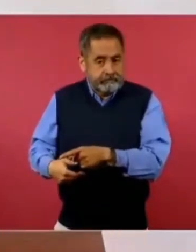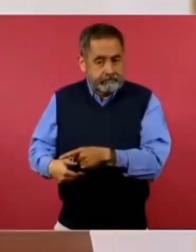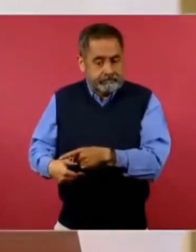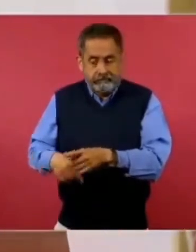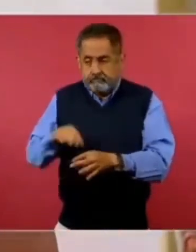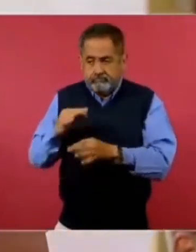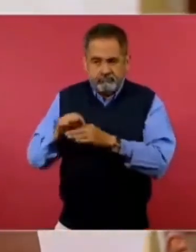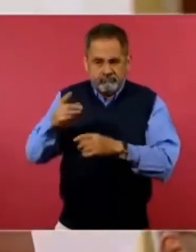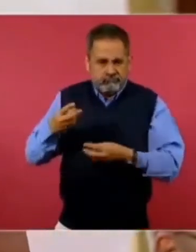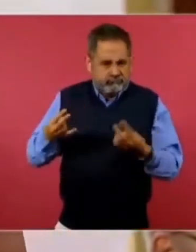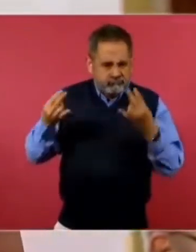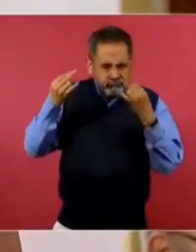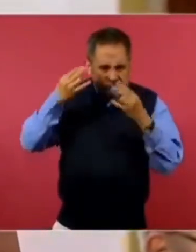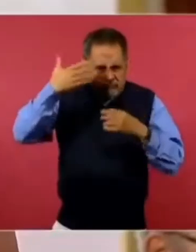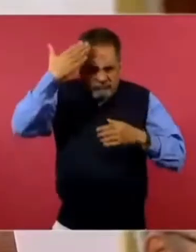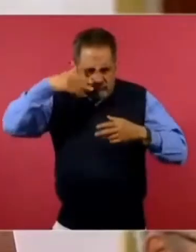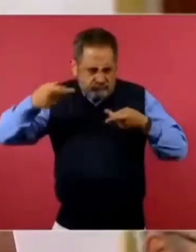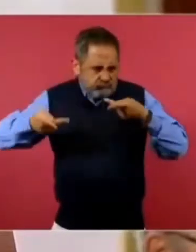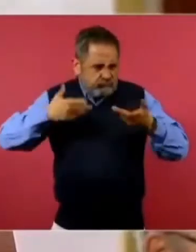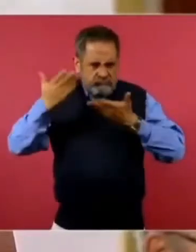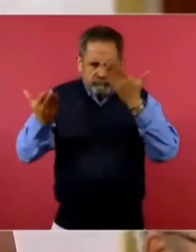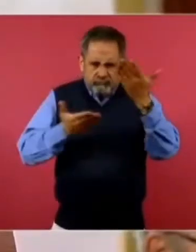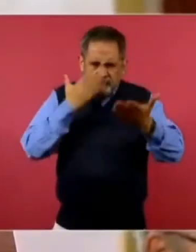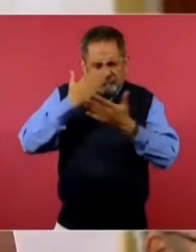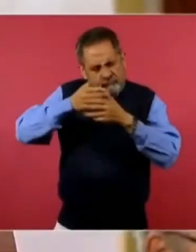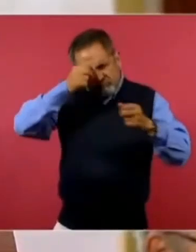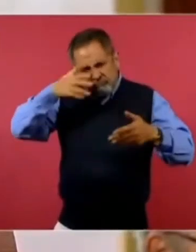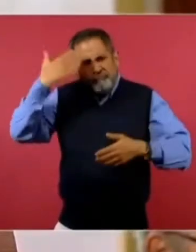está muy preparada,